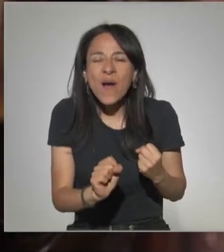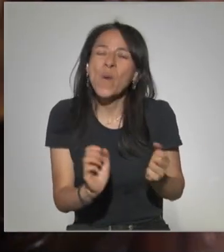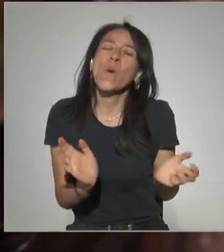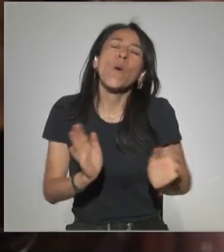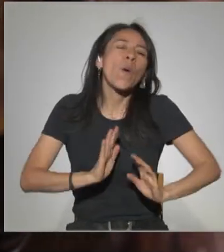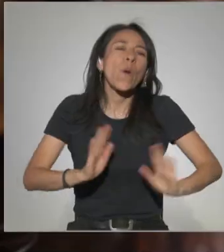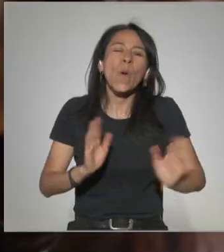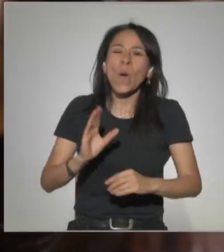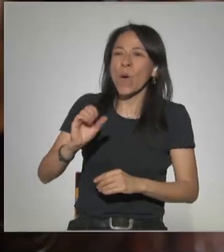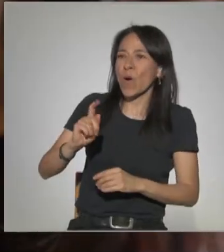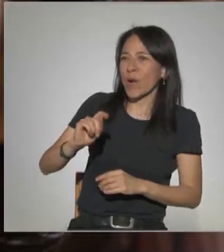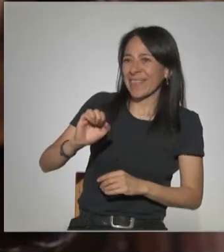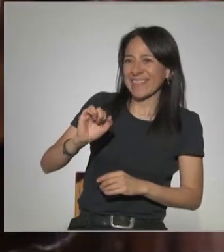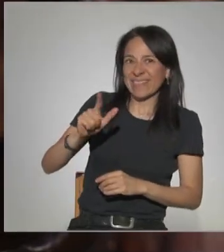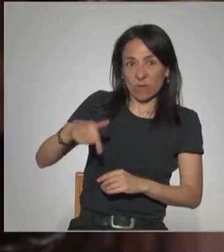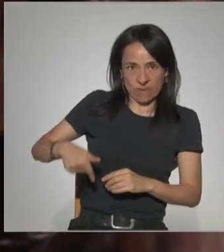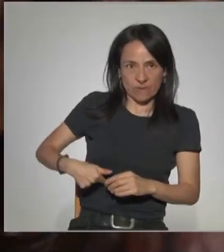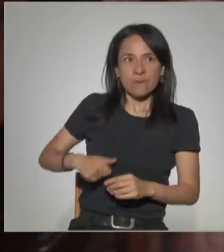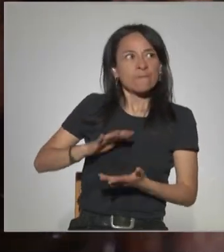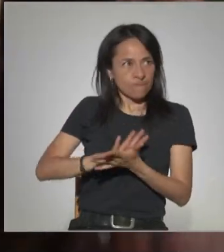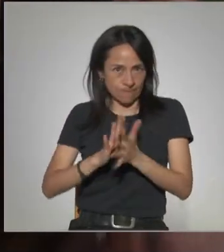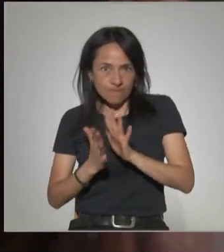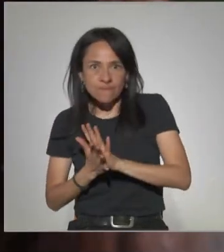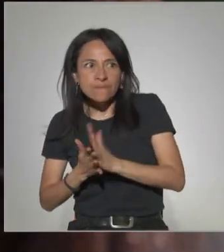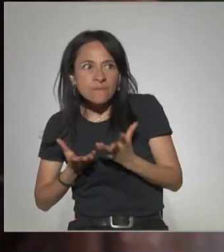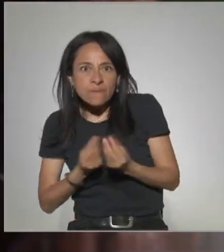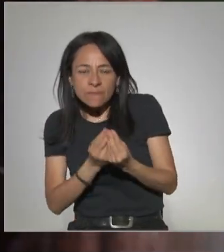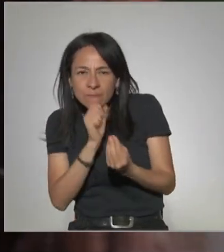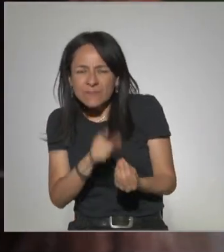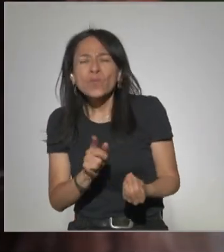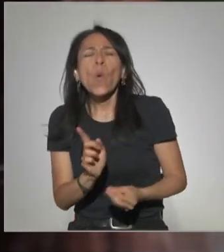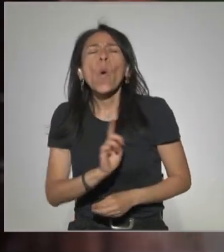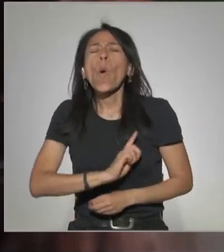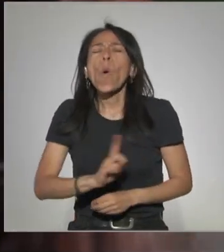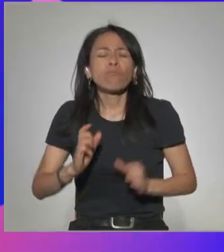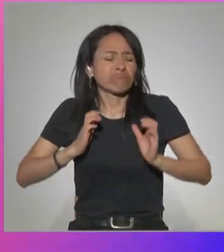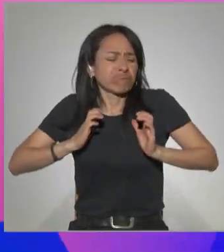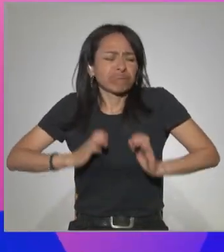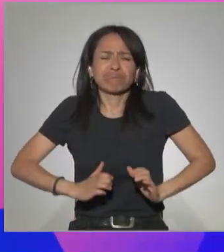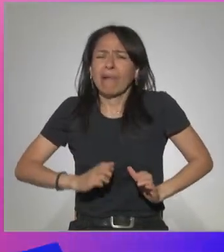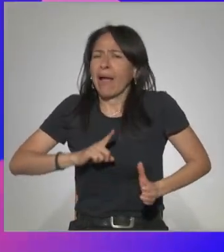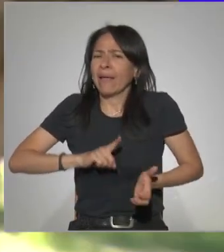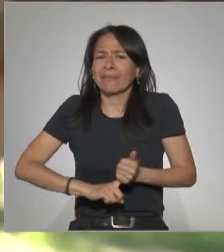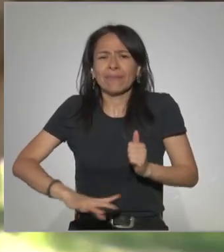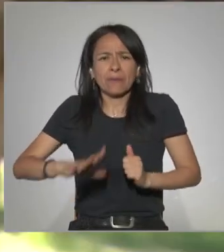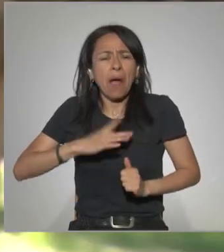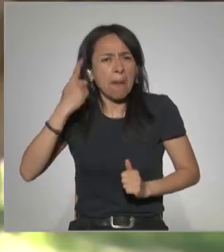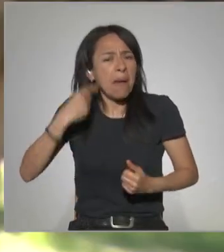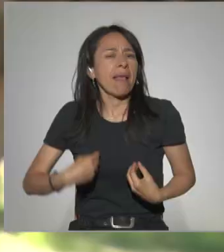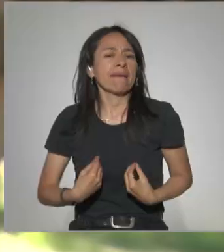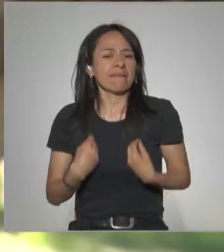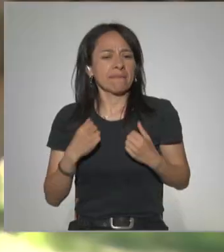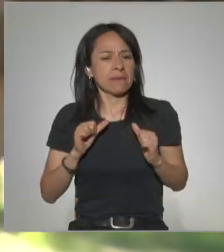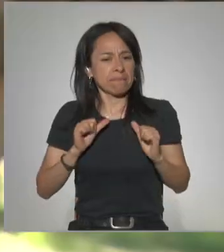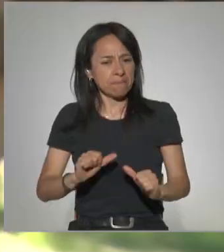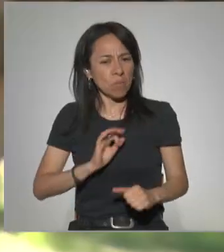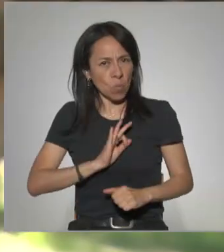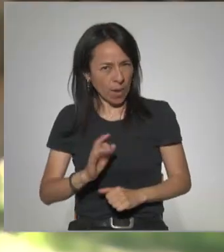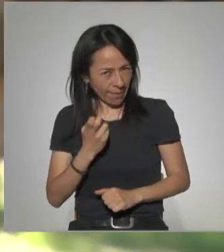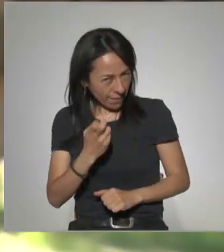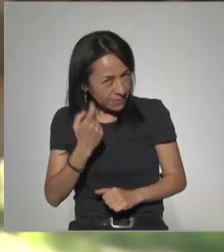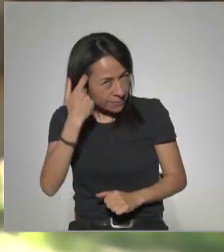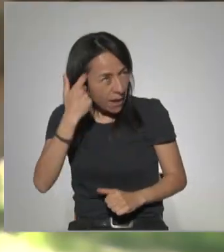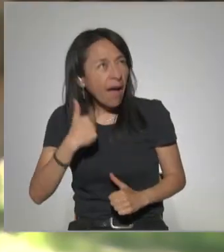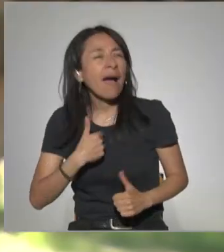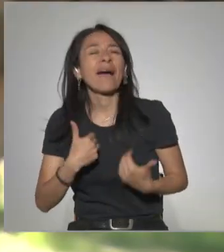es su secuaz, ¿no? Sino sencillamente son elementos físicos para poder sobrevivir. Entendiendo eso y